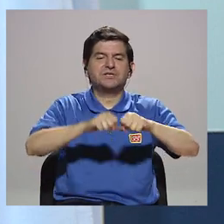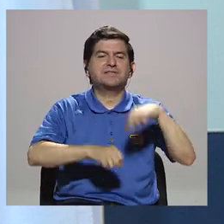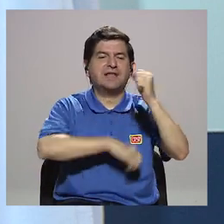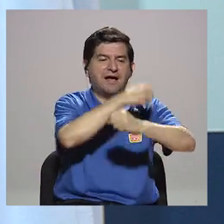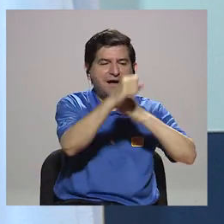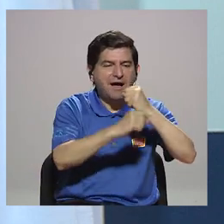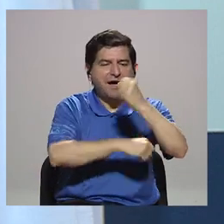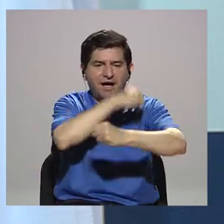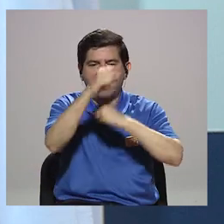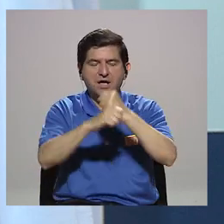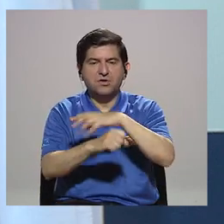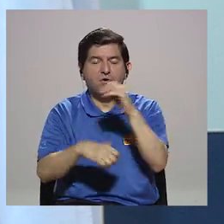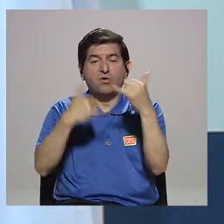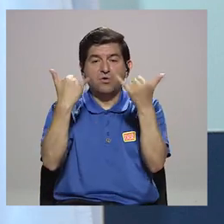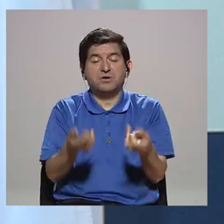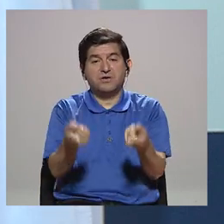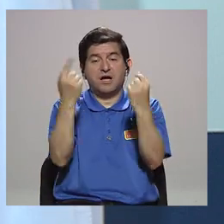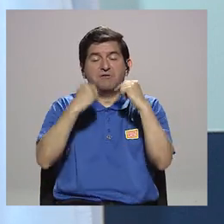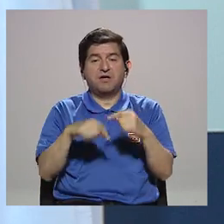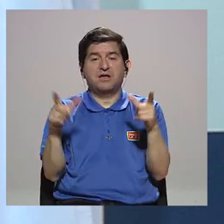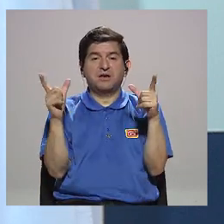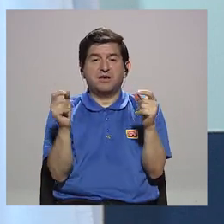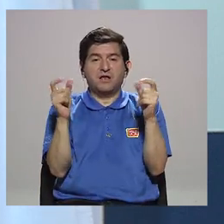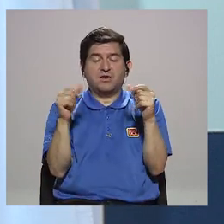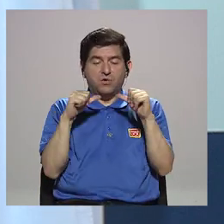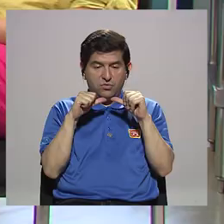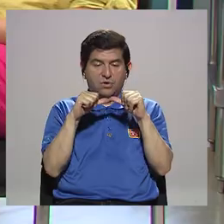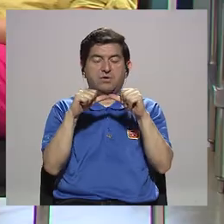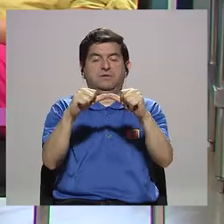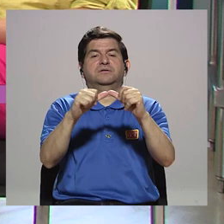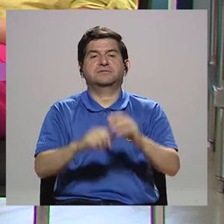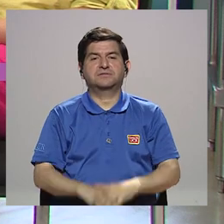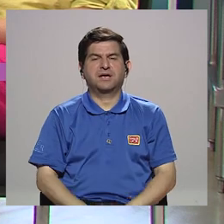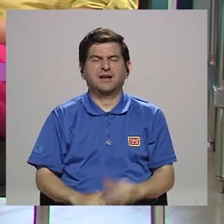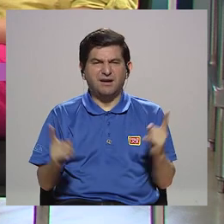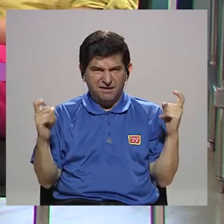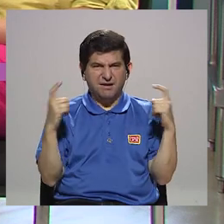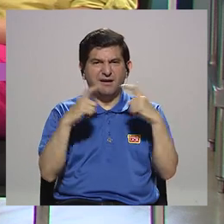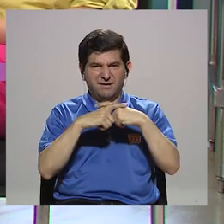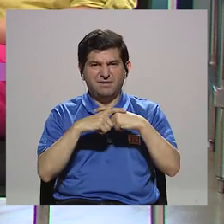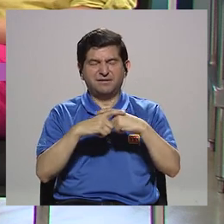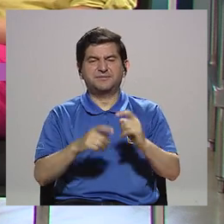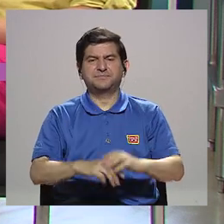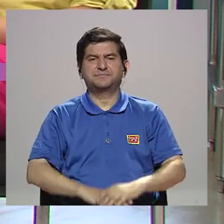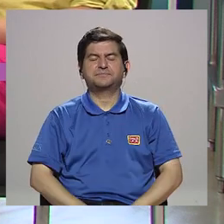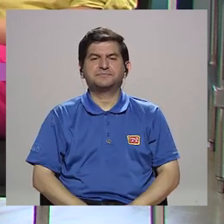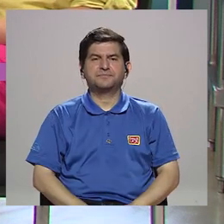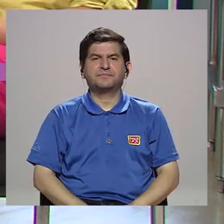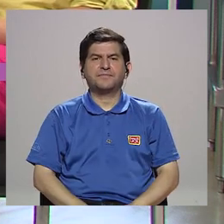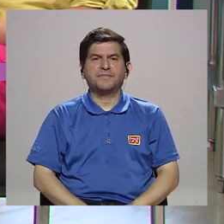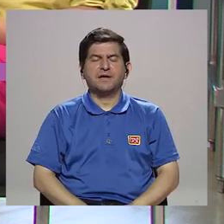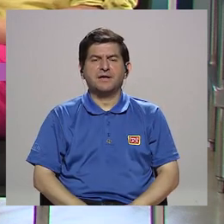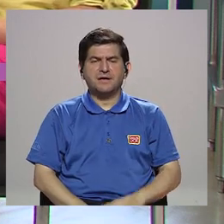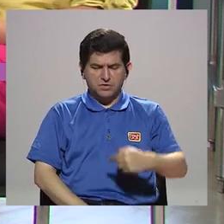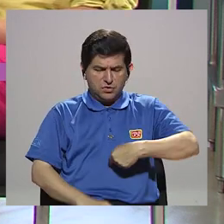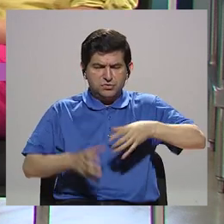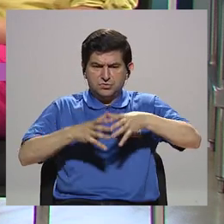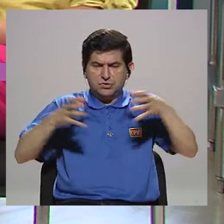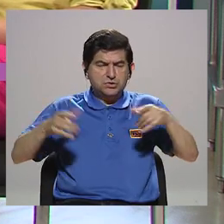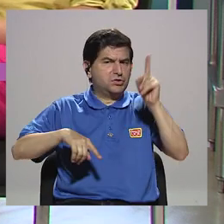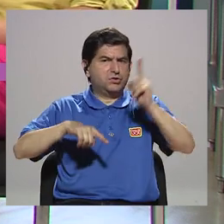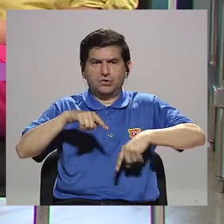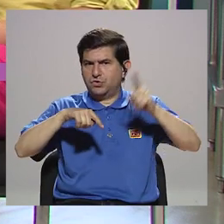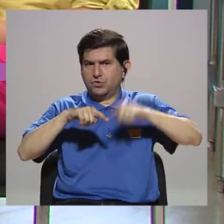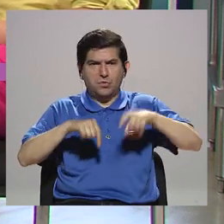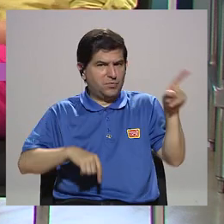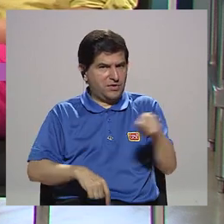todo. Y la otra es que venga ya con el cáncer avanzado, ¿no? Sí, más complicado. Un tema más complicado. La gastritis entonces no es